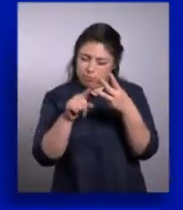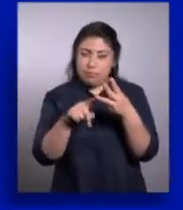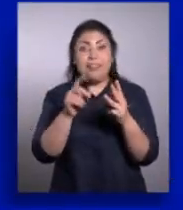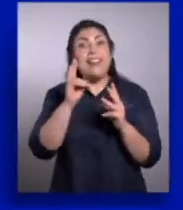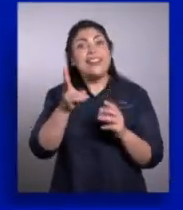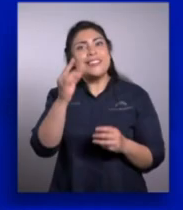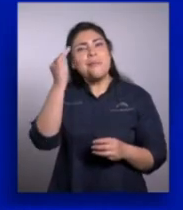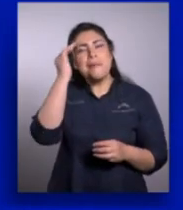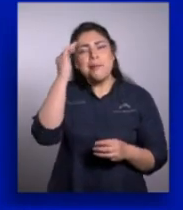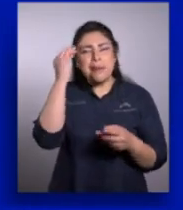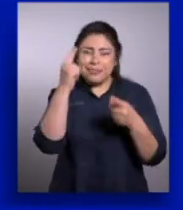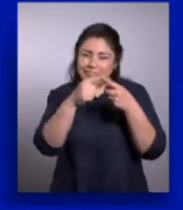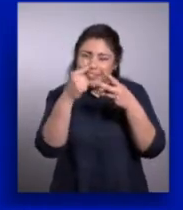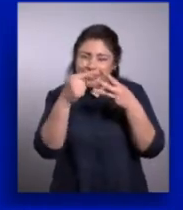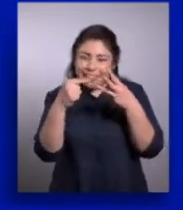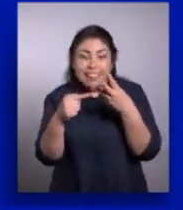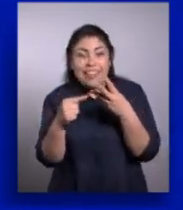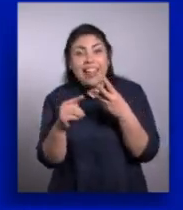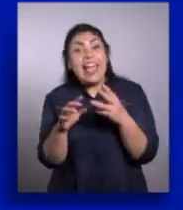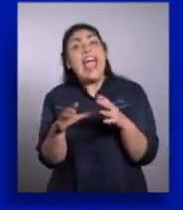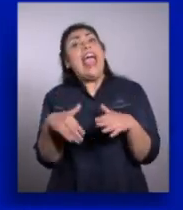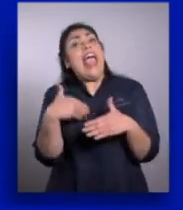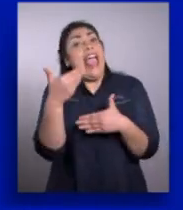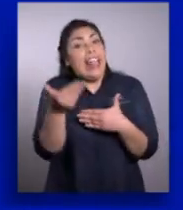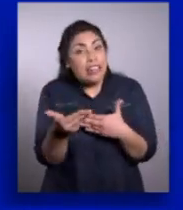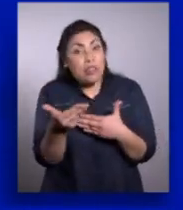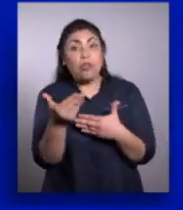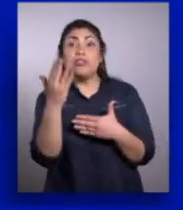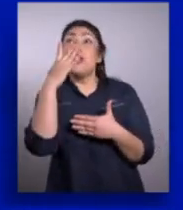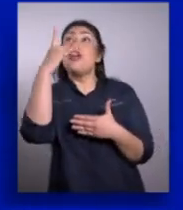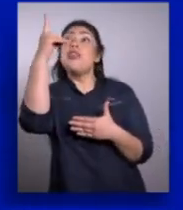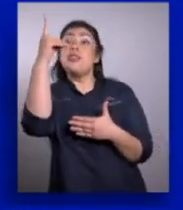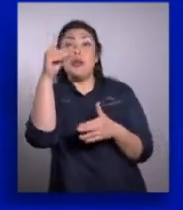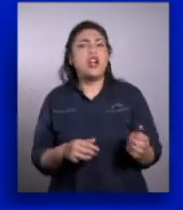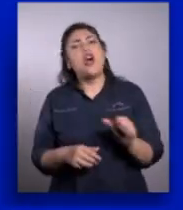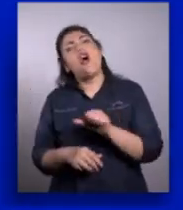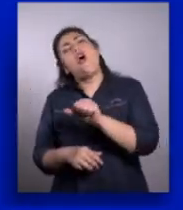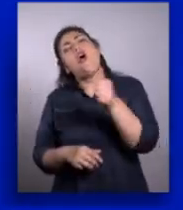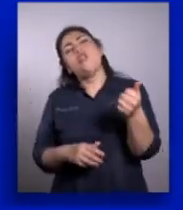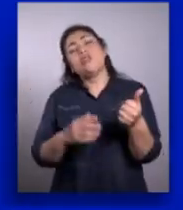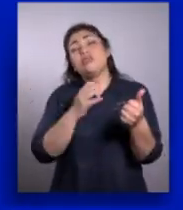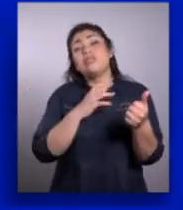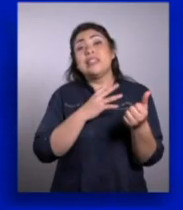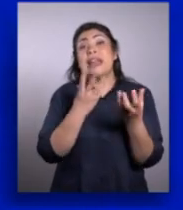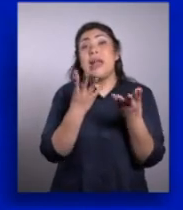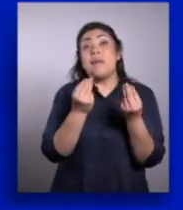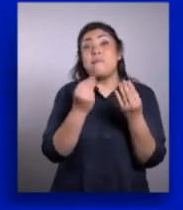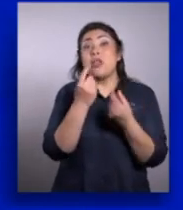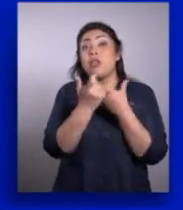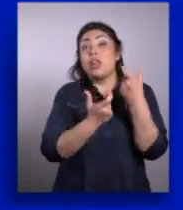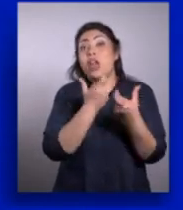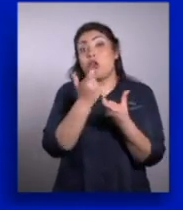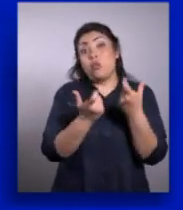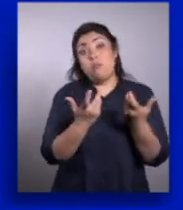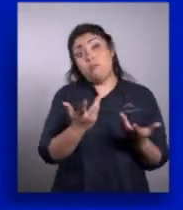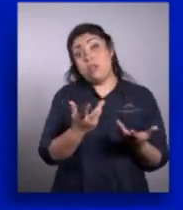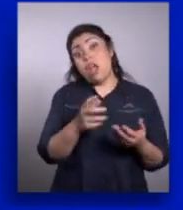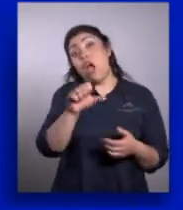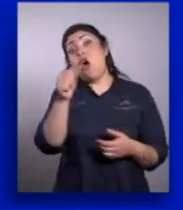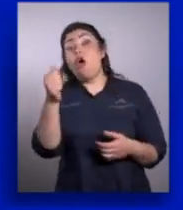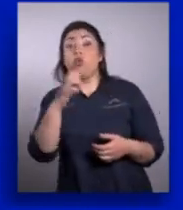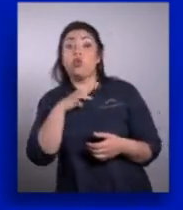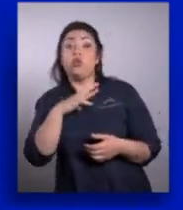vuestros pensamientos verdad en perfecta paz hay quienes tienen unos problemas ahora en este momento